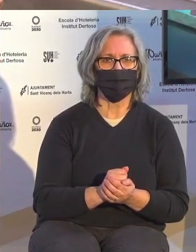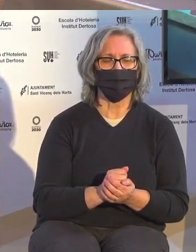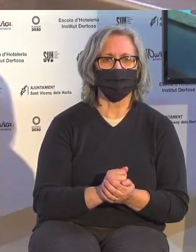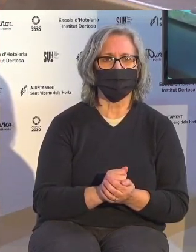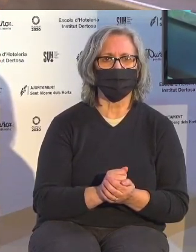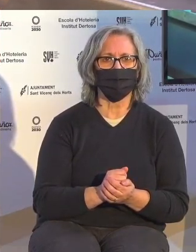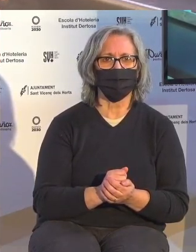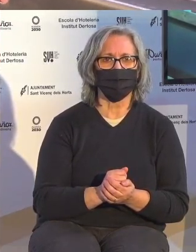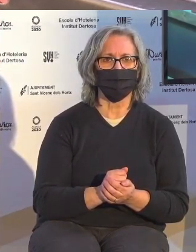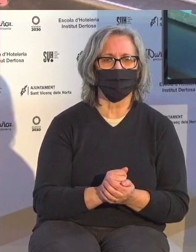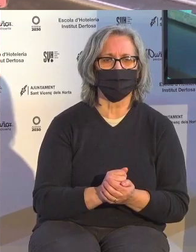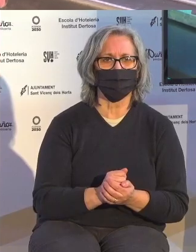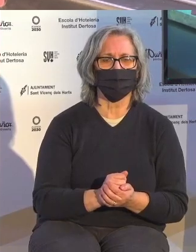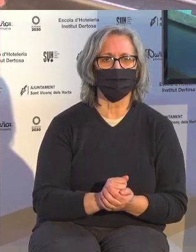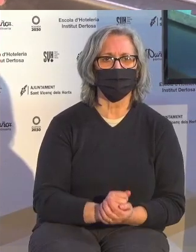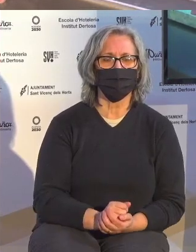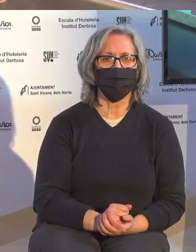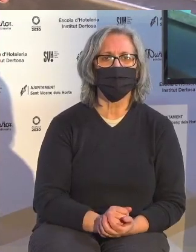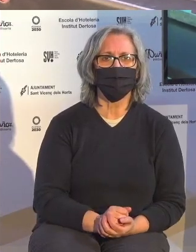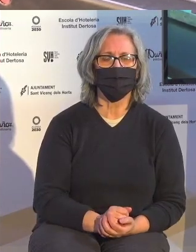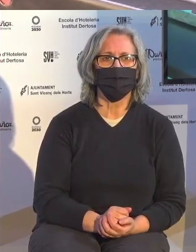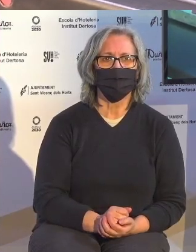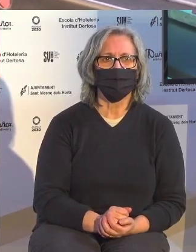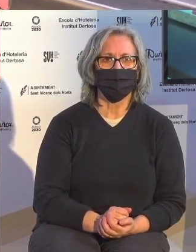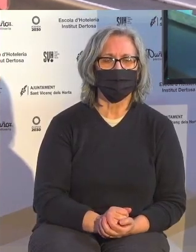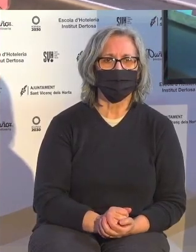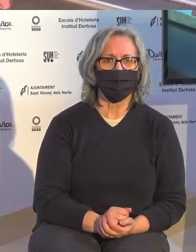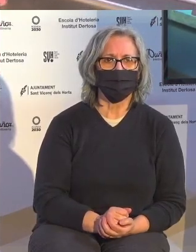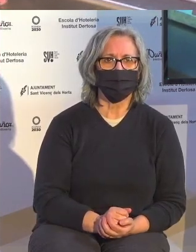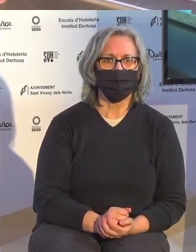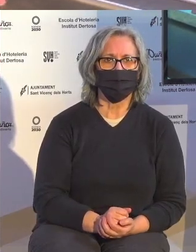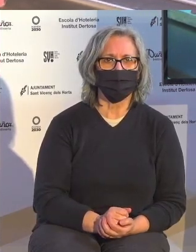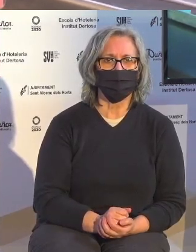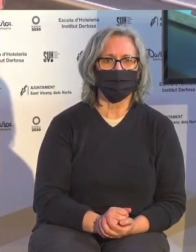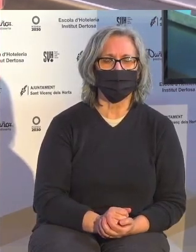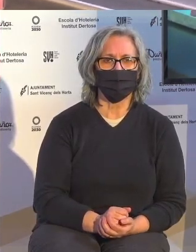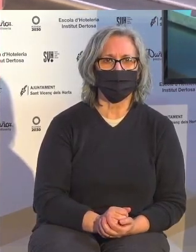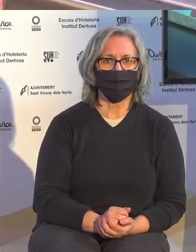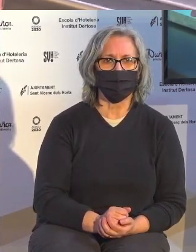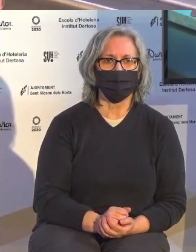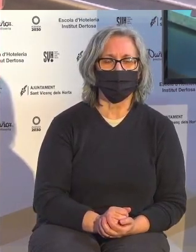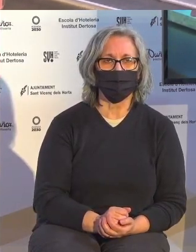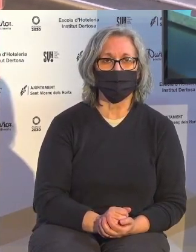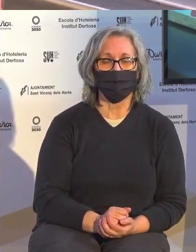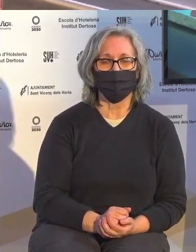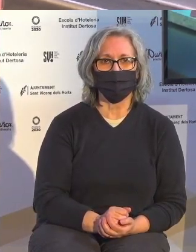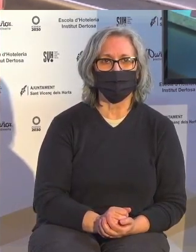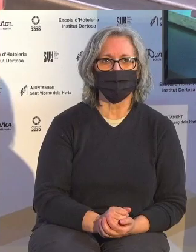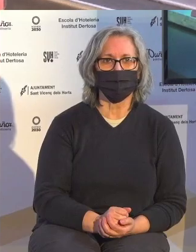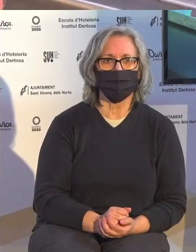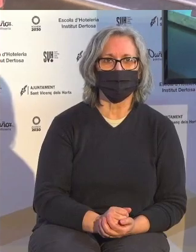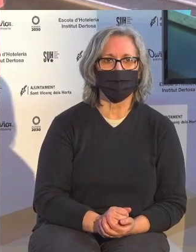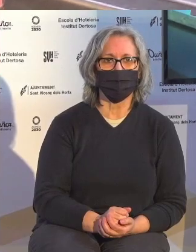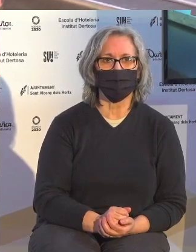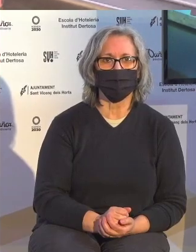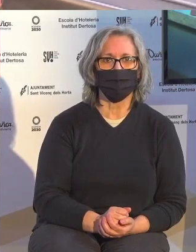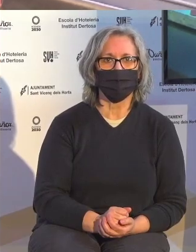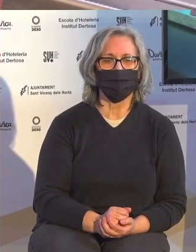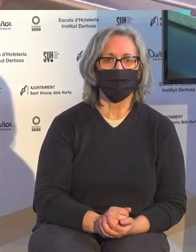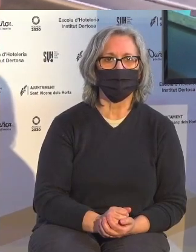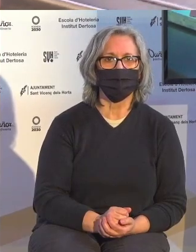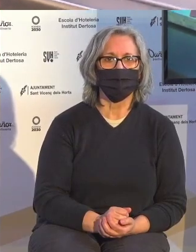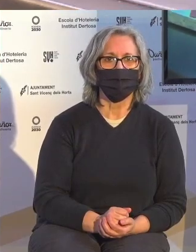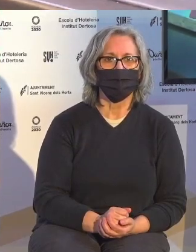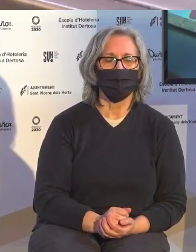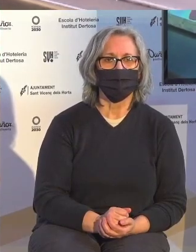sí esta estás hasta ahora cuando el tiempo 20 minutos esto puede ser 5 minutos y saca